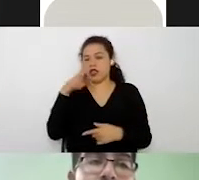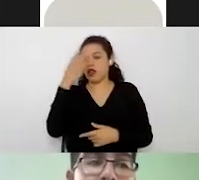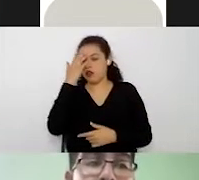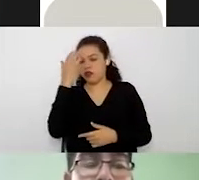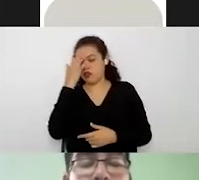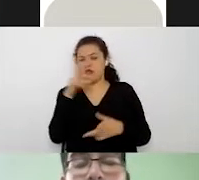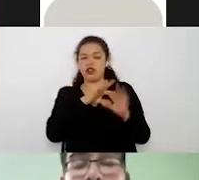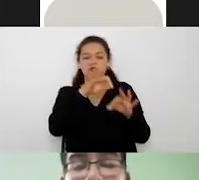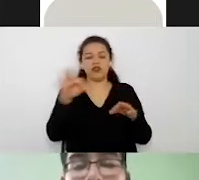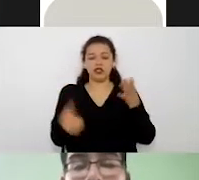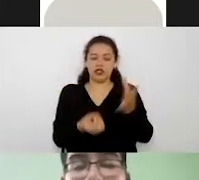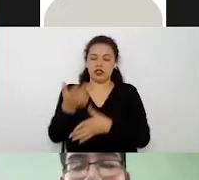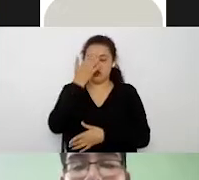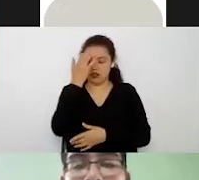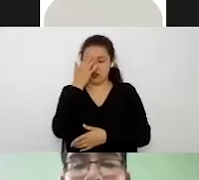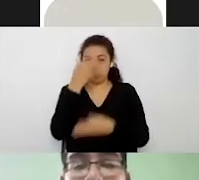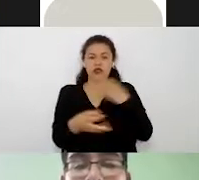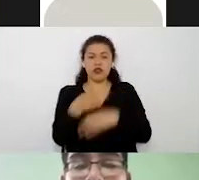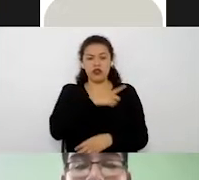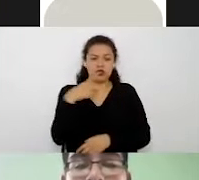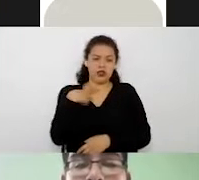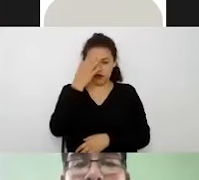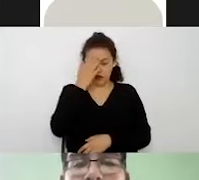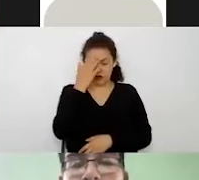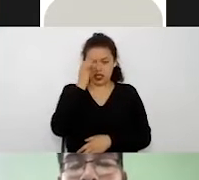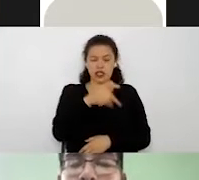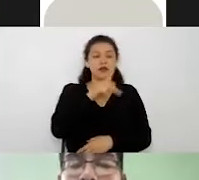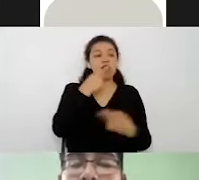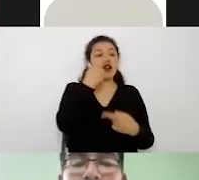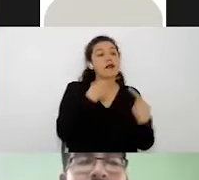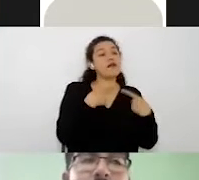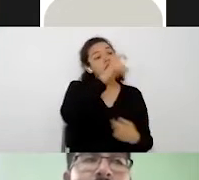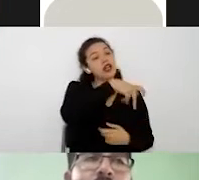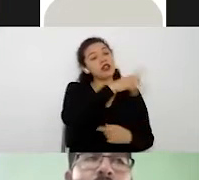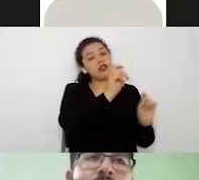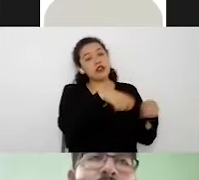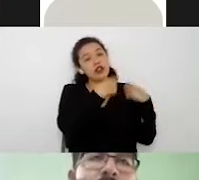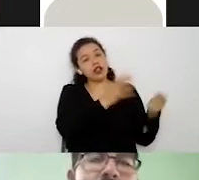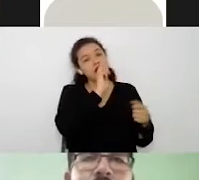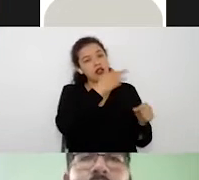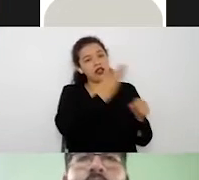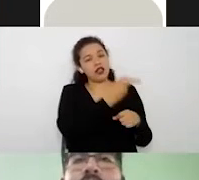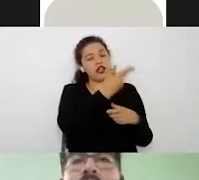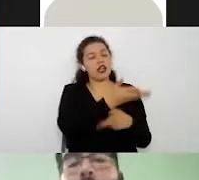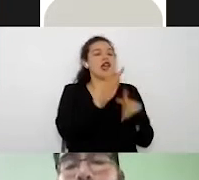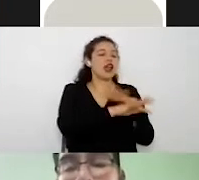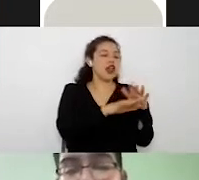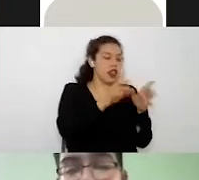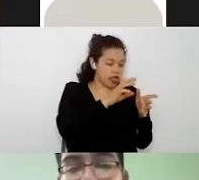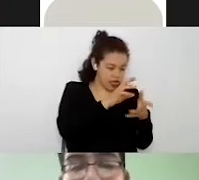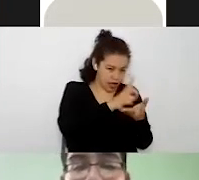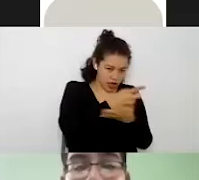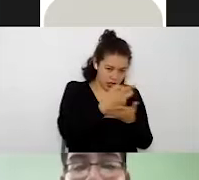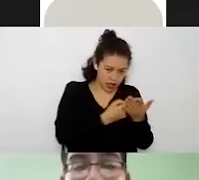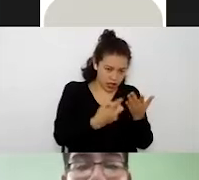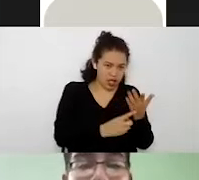rutas de evacuación. Todos las tenemos que conocer, pero bueno, esa persona es la encargada porque básicamente estuvo en el diseño, sabe por qué se hizo